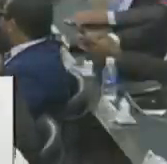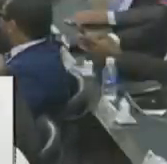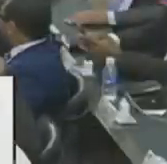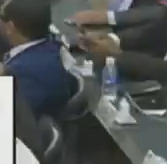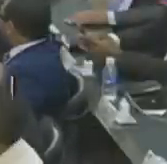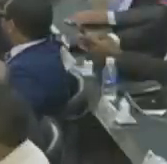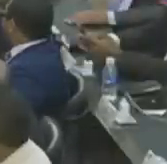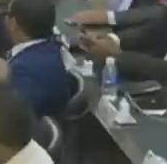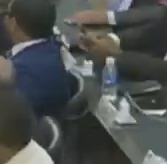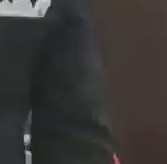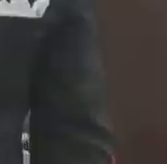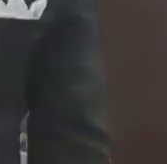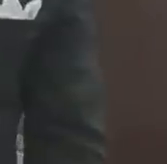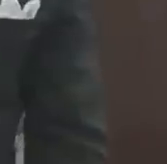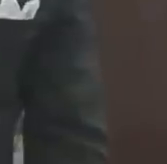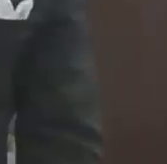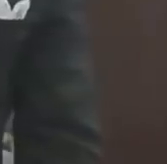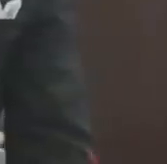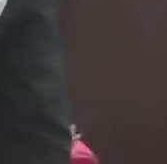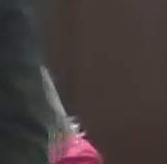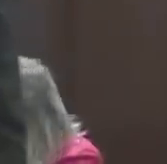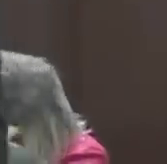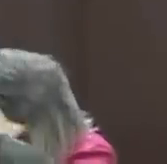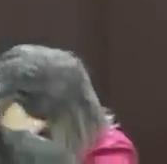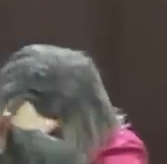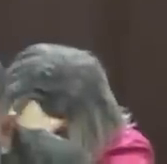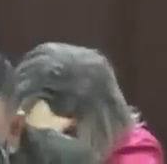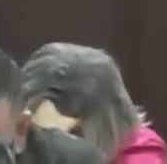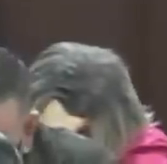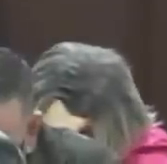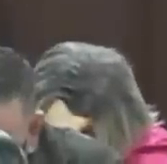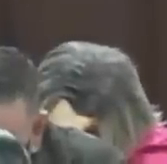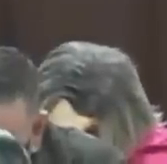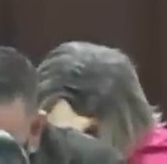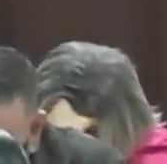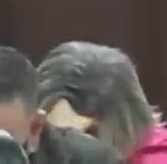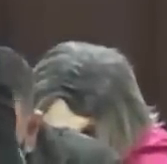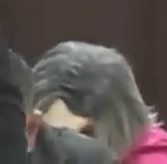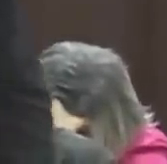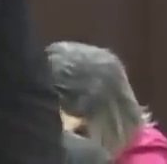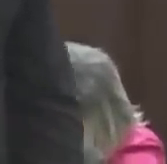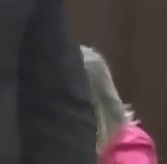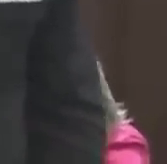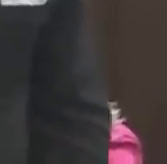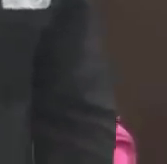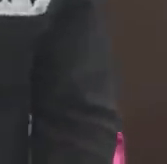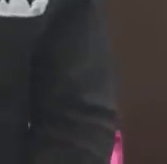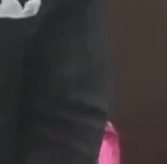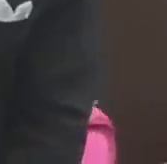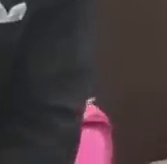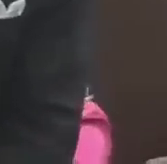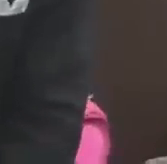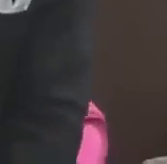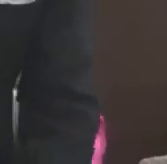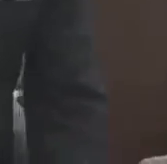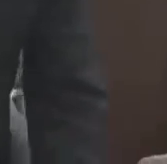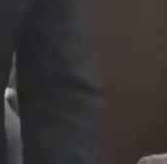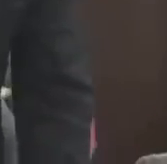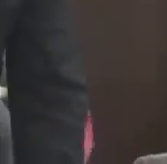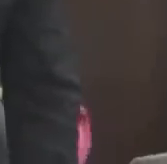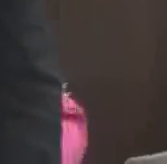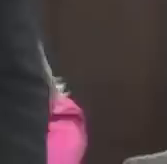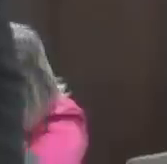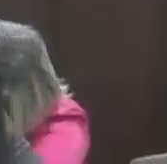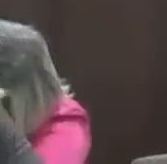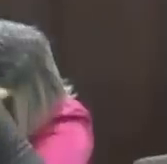Bendiciones de Dios para todos. Buenas tardes, directiva, plenaria, medios de comunicación, pueblo de Venezuela. Desde la